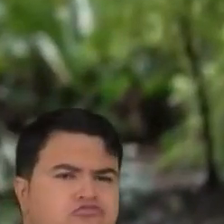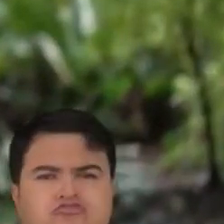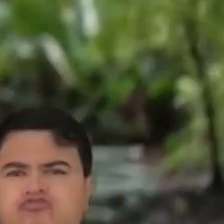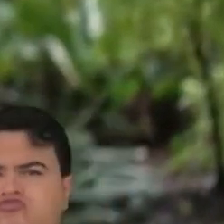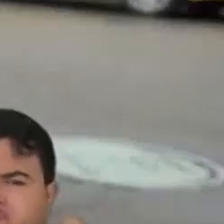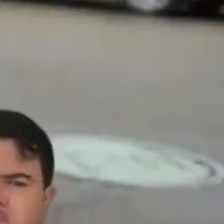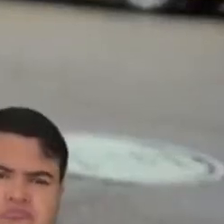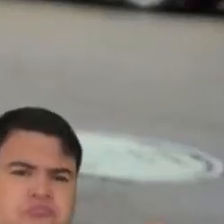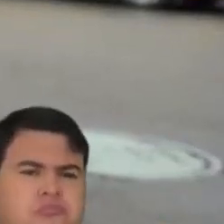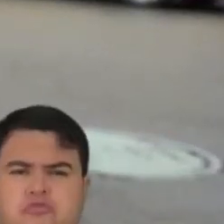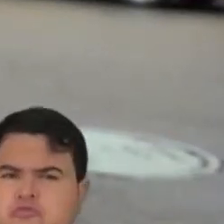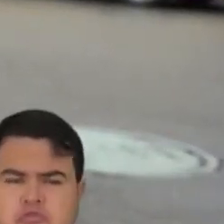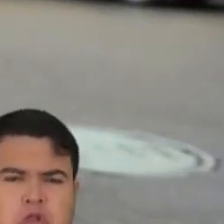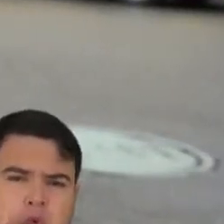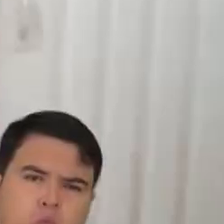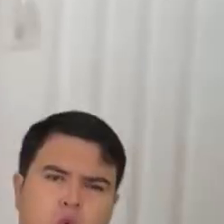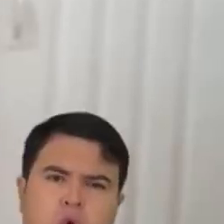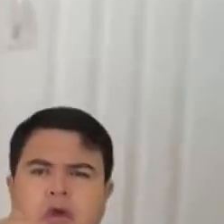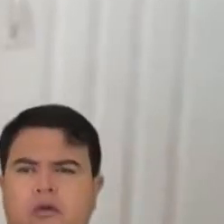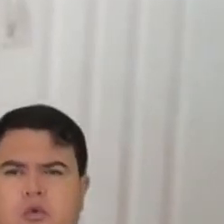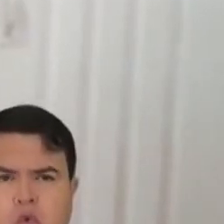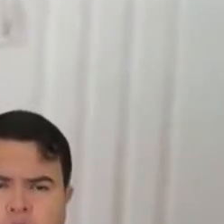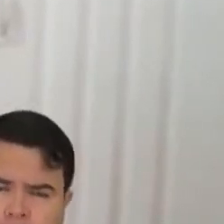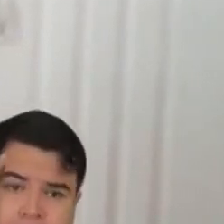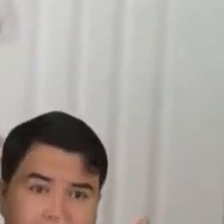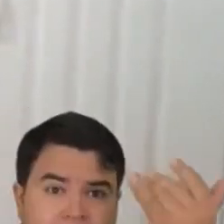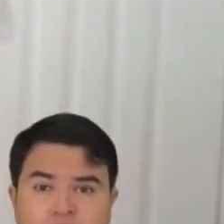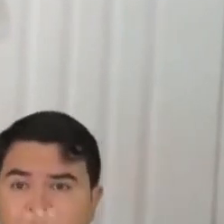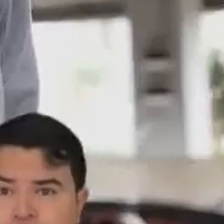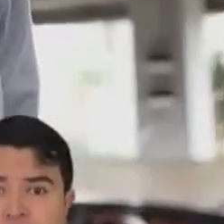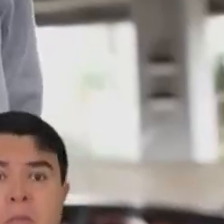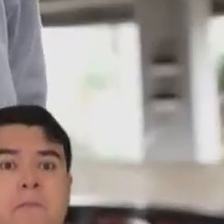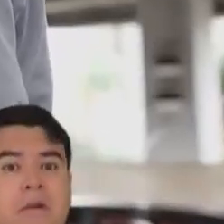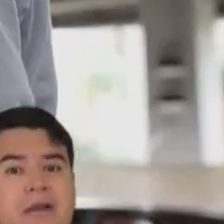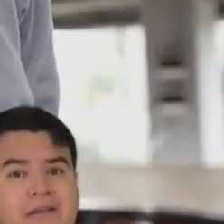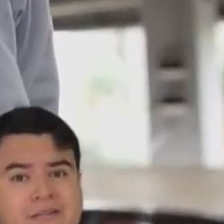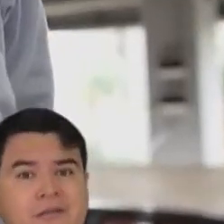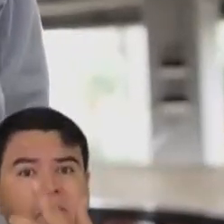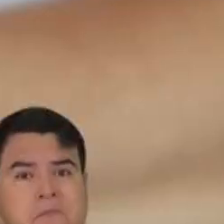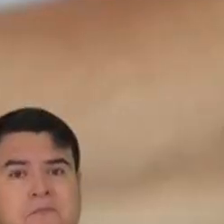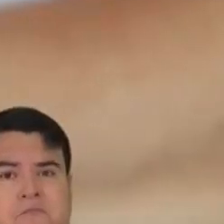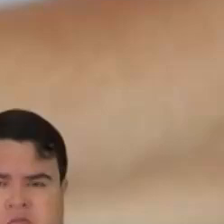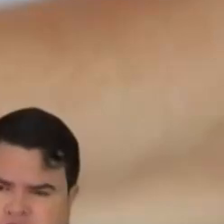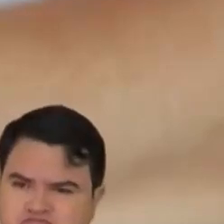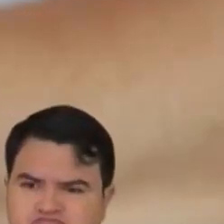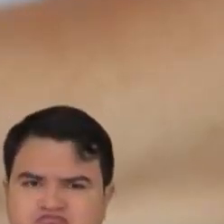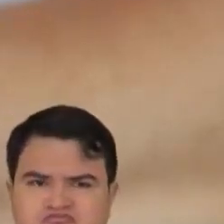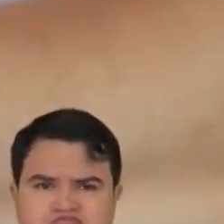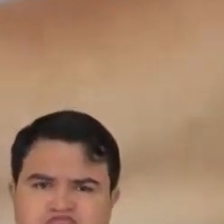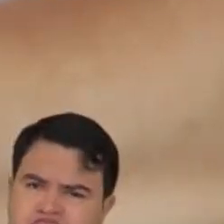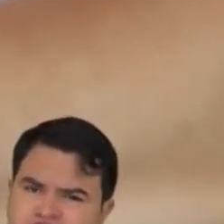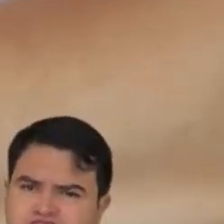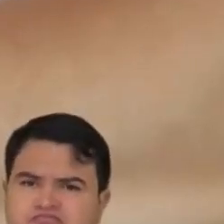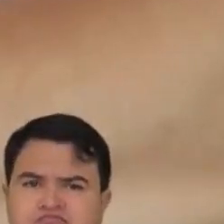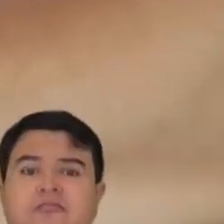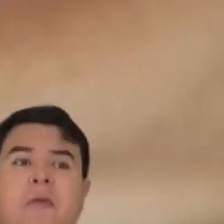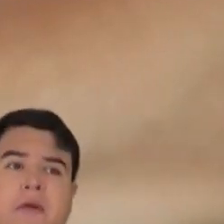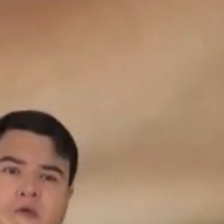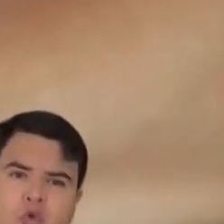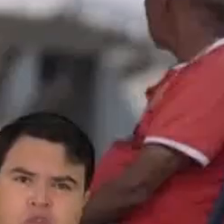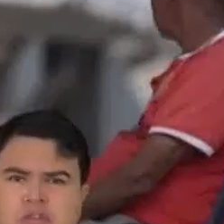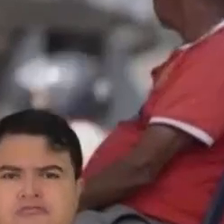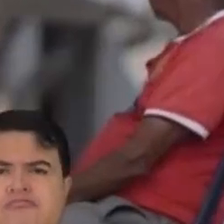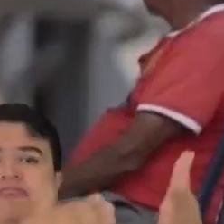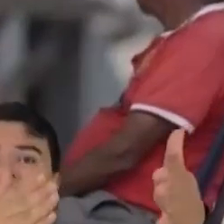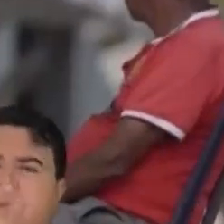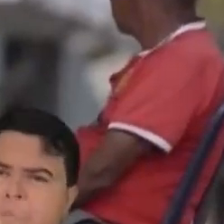economía popular, mujeres emprendedoras, jóvenes con nuevas ideas de negocio y empresarios que trabajan día a día luchando contra el gota a gota, con el propósito de que